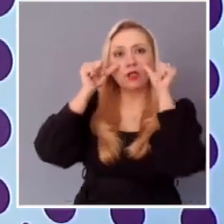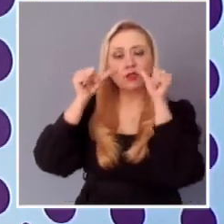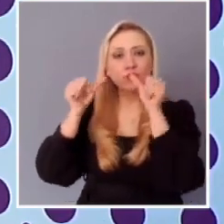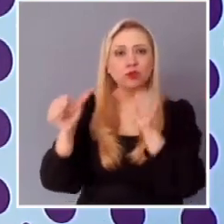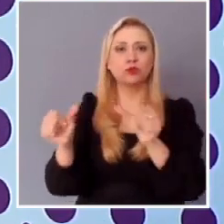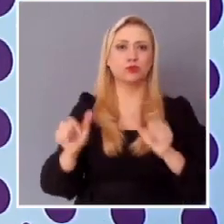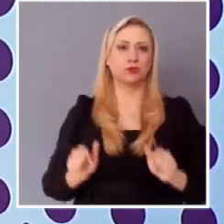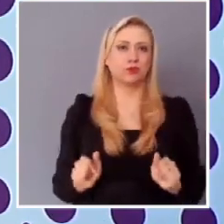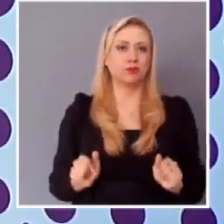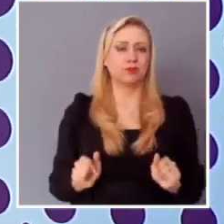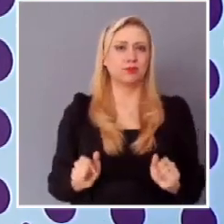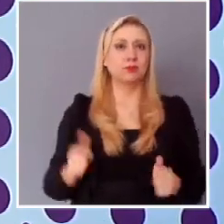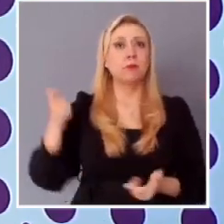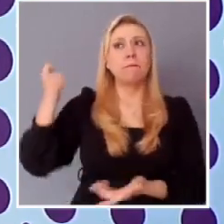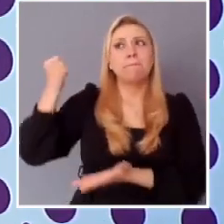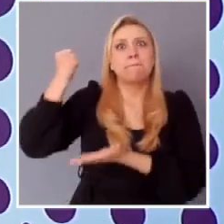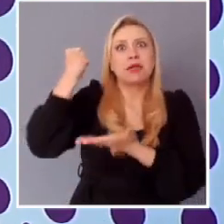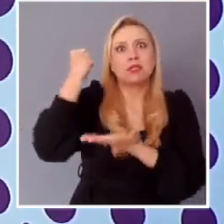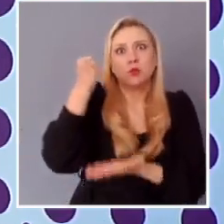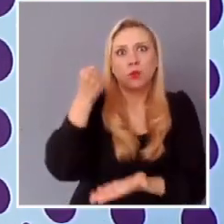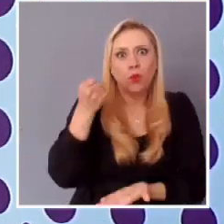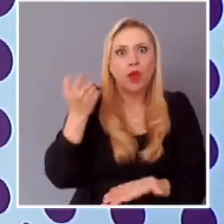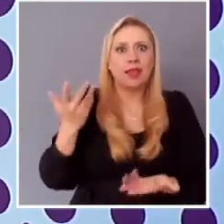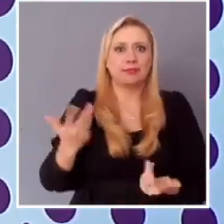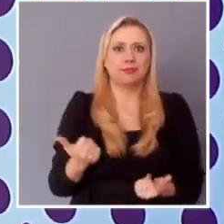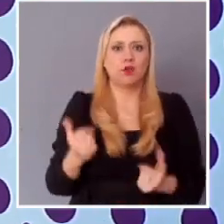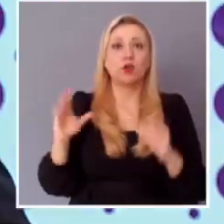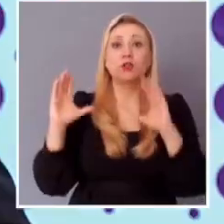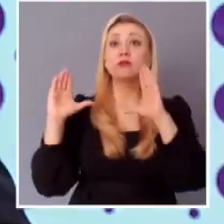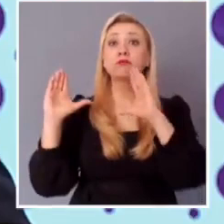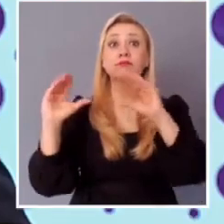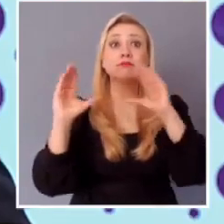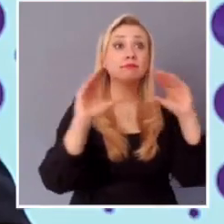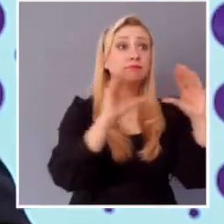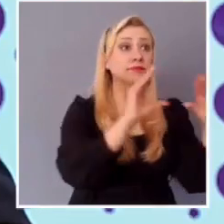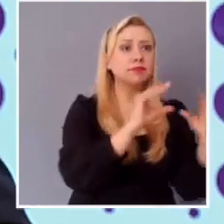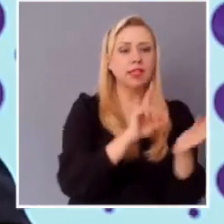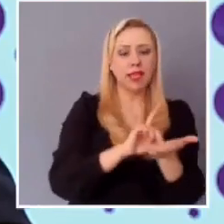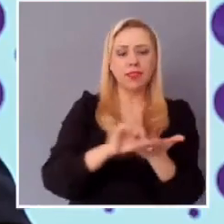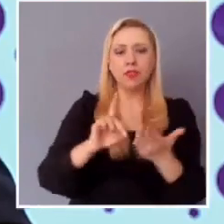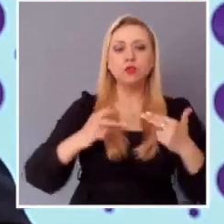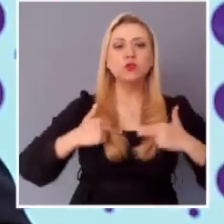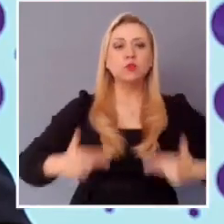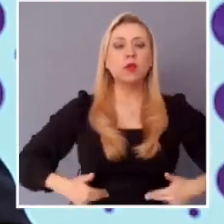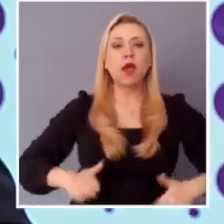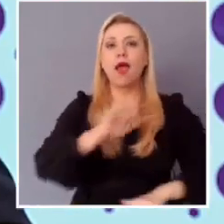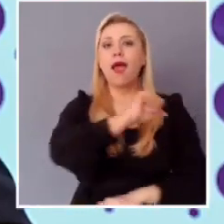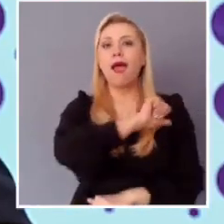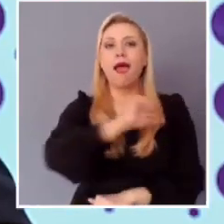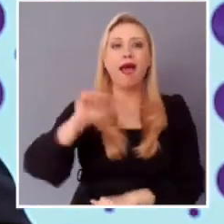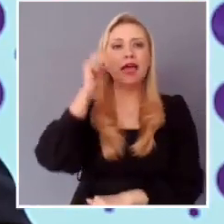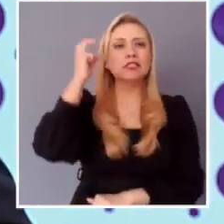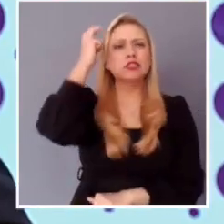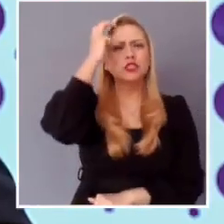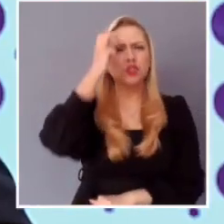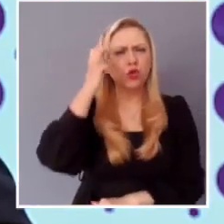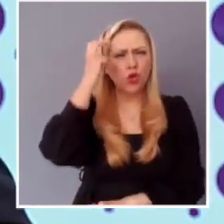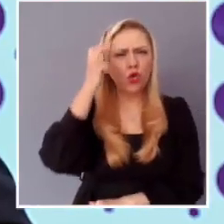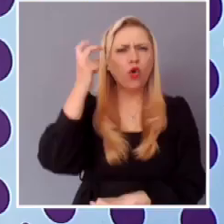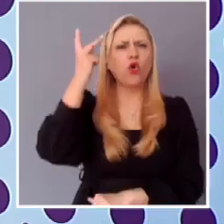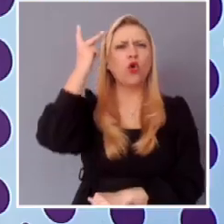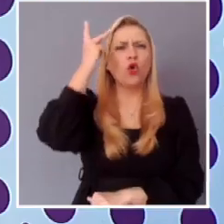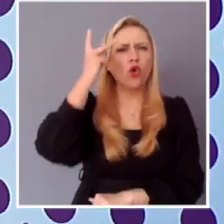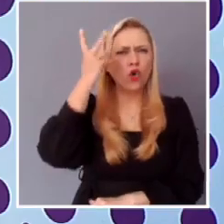también cuestiones presupuestarias, formación en derechos humanos para los profesionistas que el día de hoy trabajan